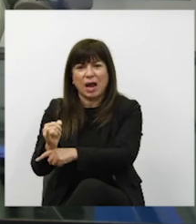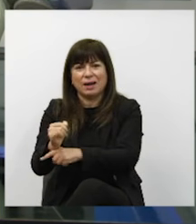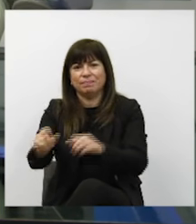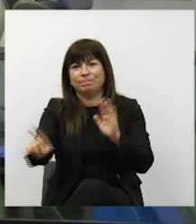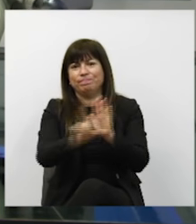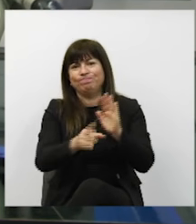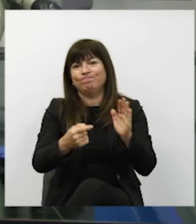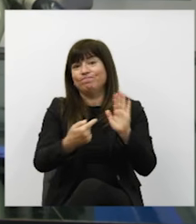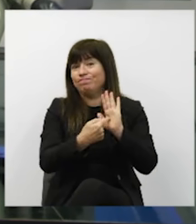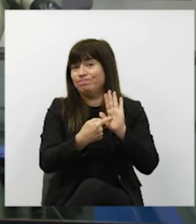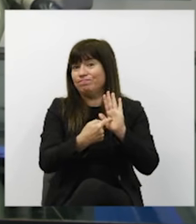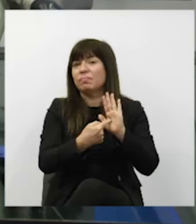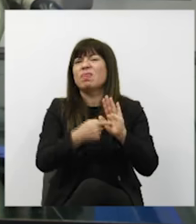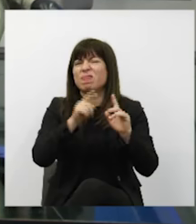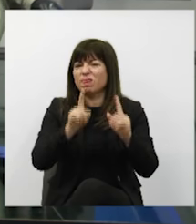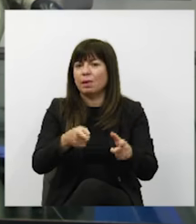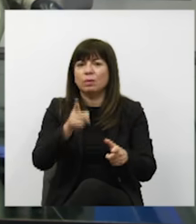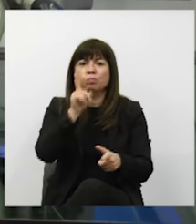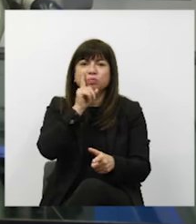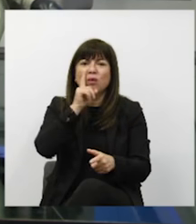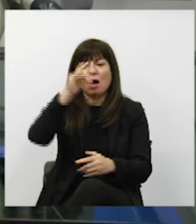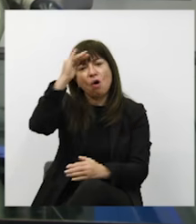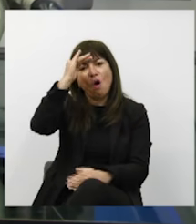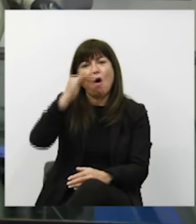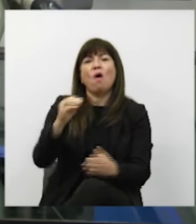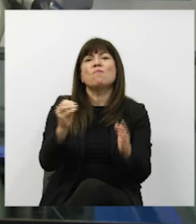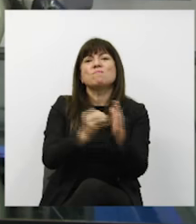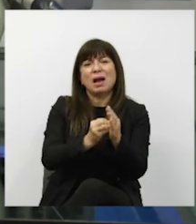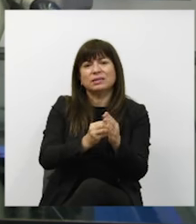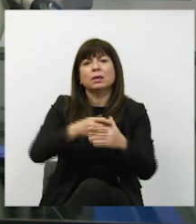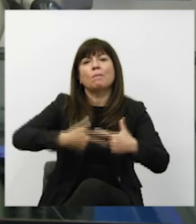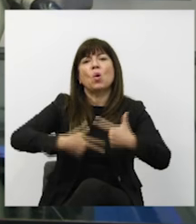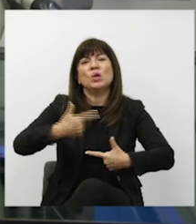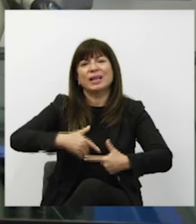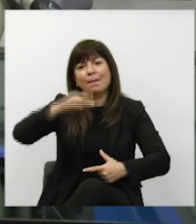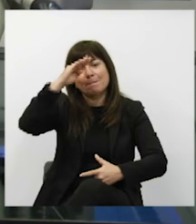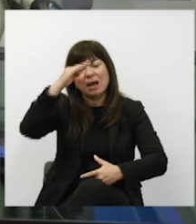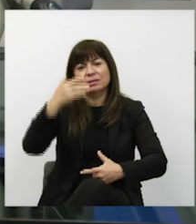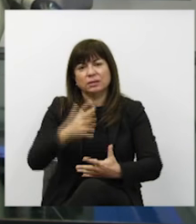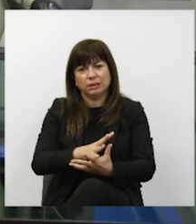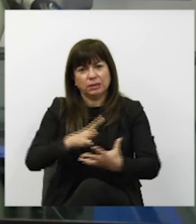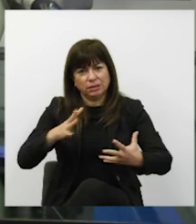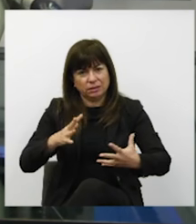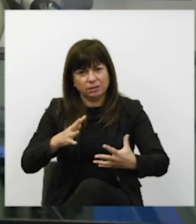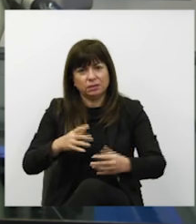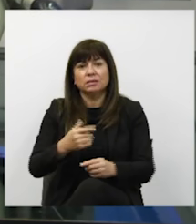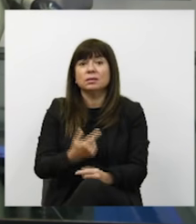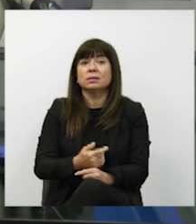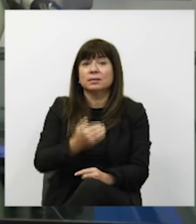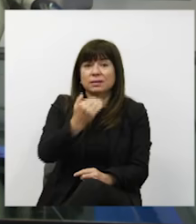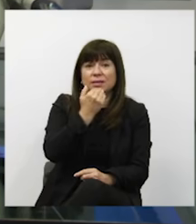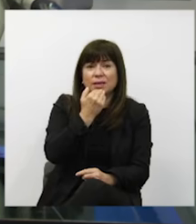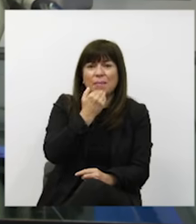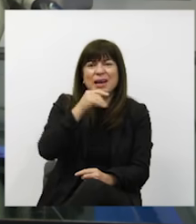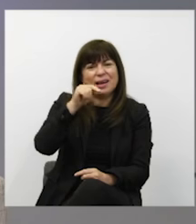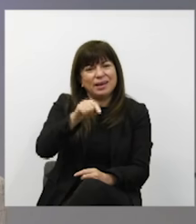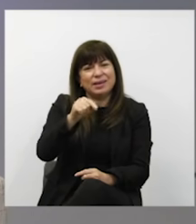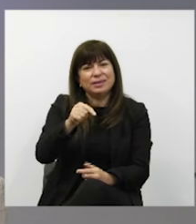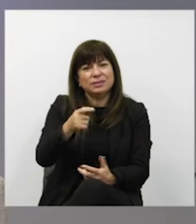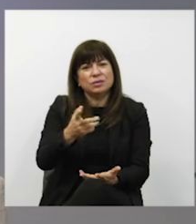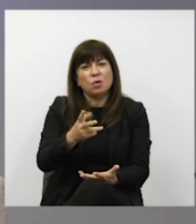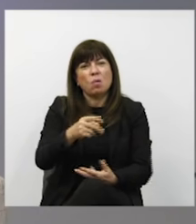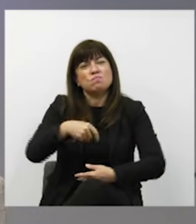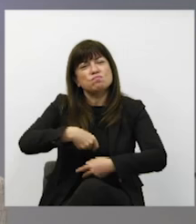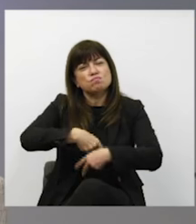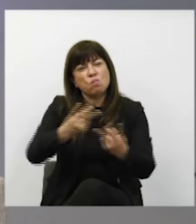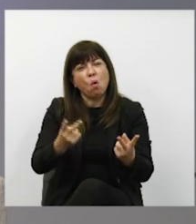legitimado, que goce de mayor confianza, una política con mayor confianza, y, Y básicamente esta cancha, que es la